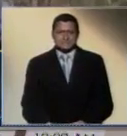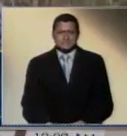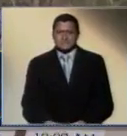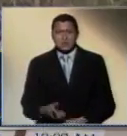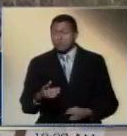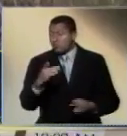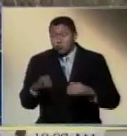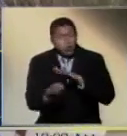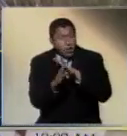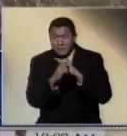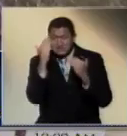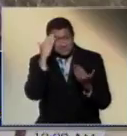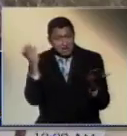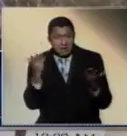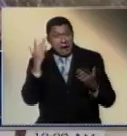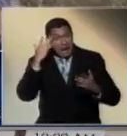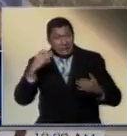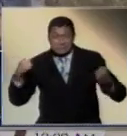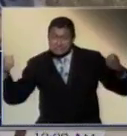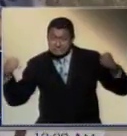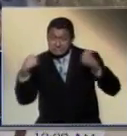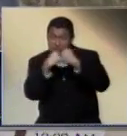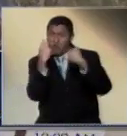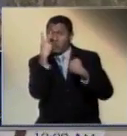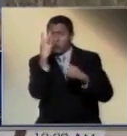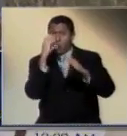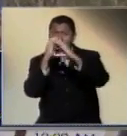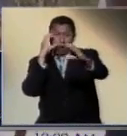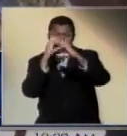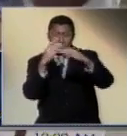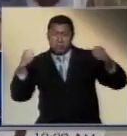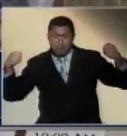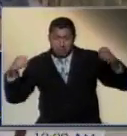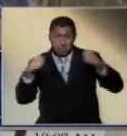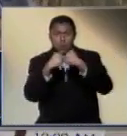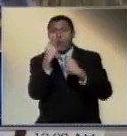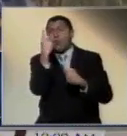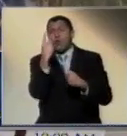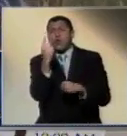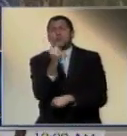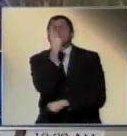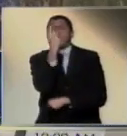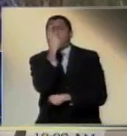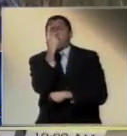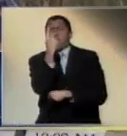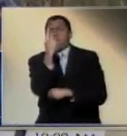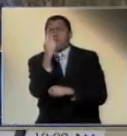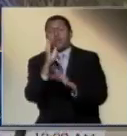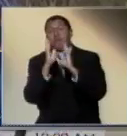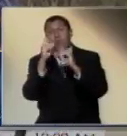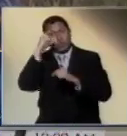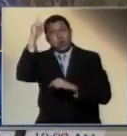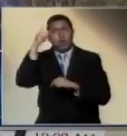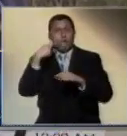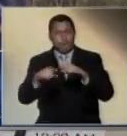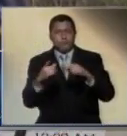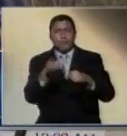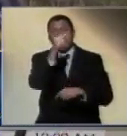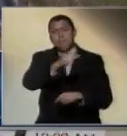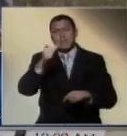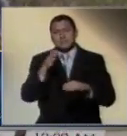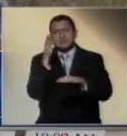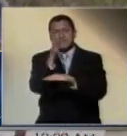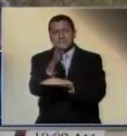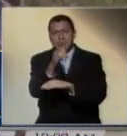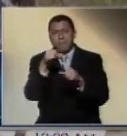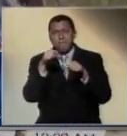No se han determinado las causas, pero fue un choque de frente de dos colectivos. Uno venía vacío, gracias a Dios, y el otro venía con pasajeros con